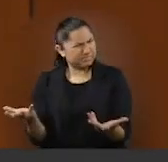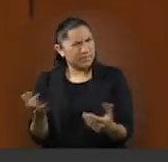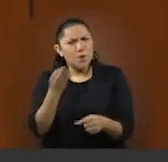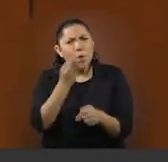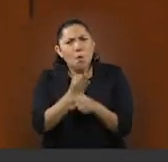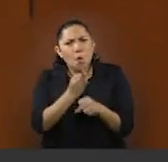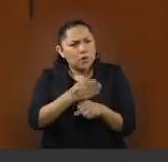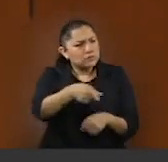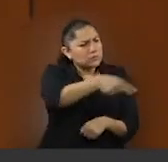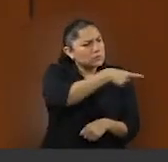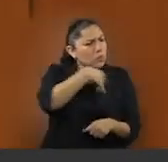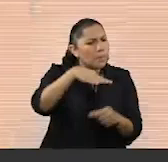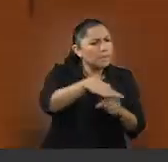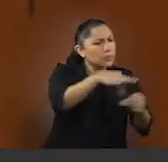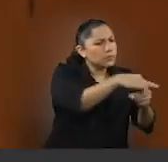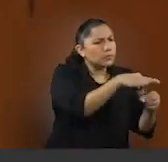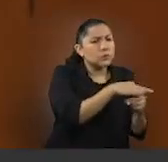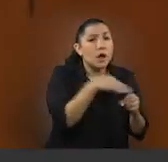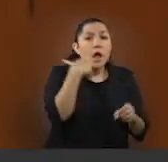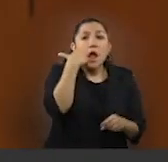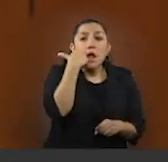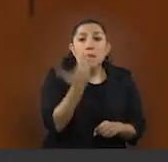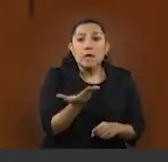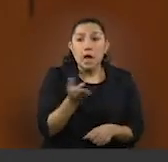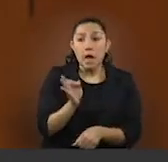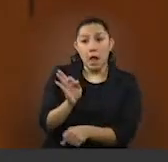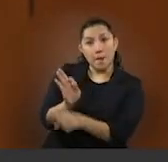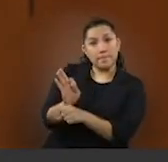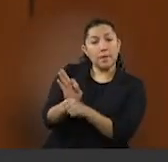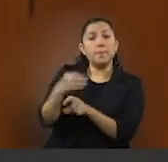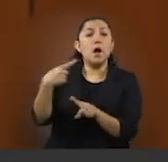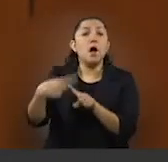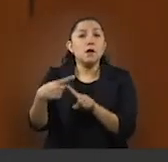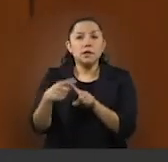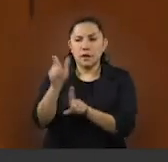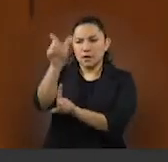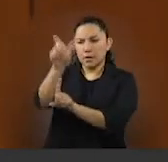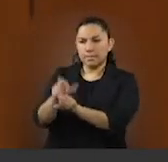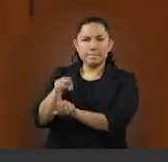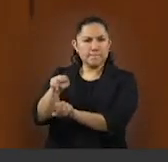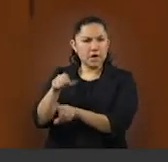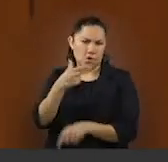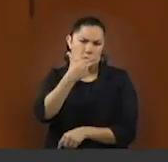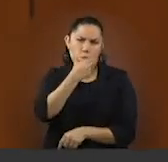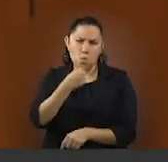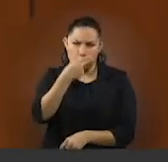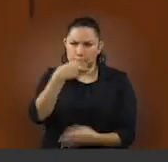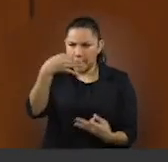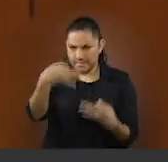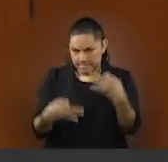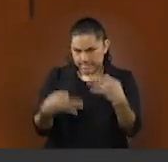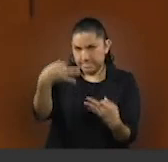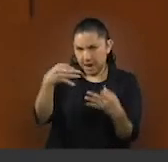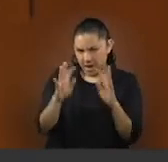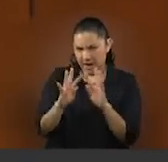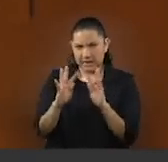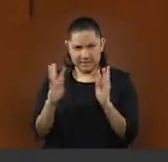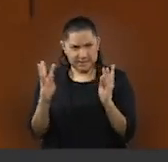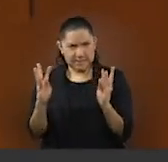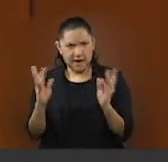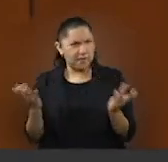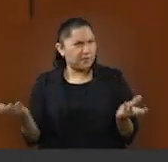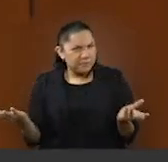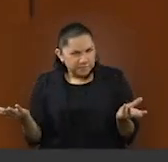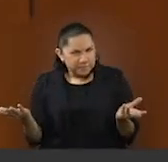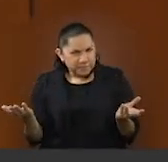de un magistrado, porque parece que para esta sala regional